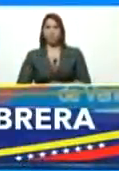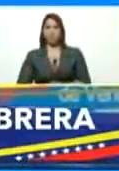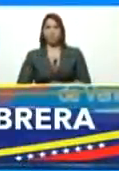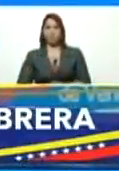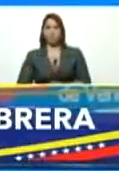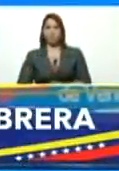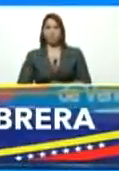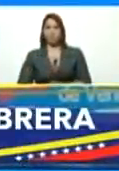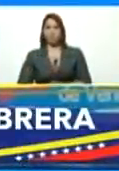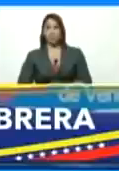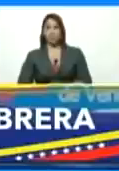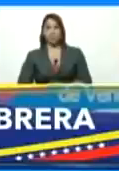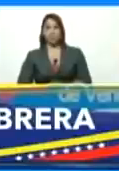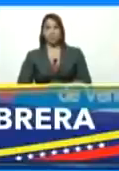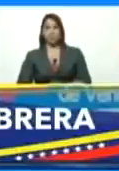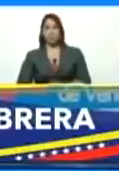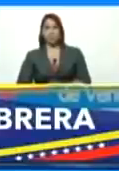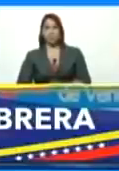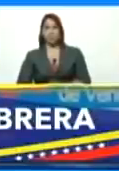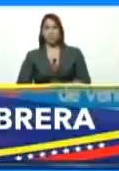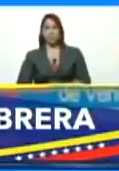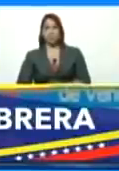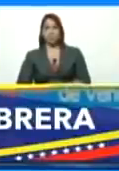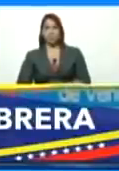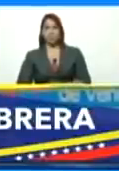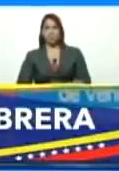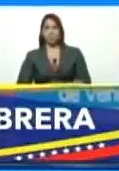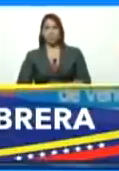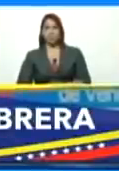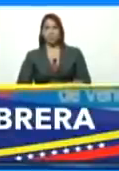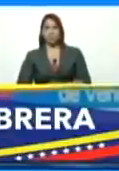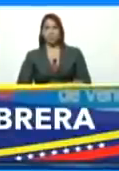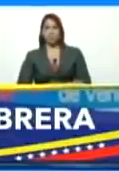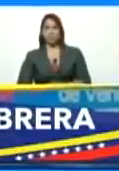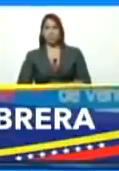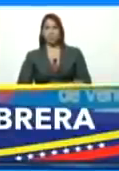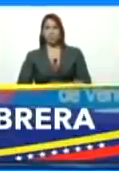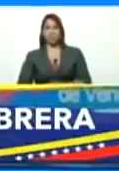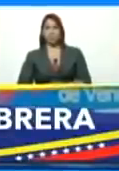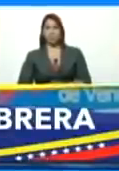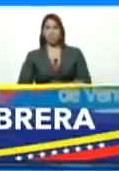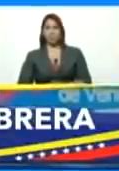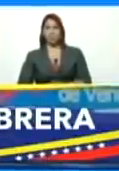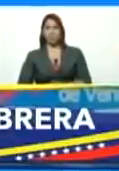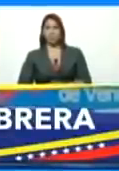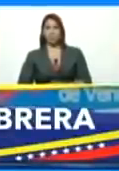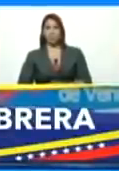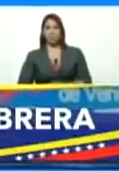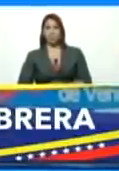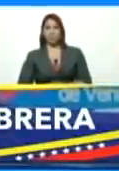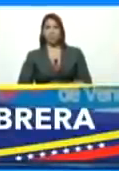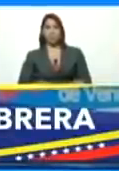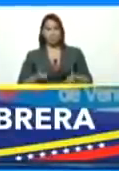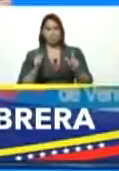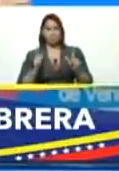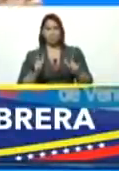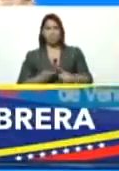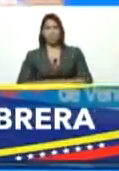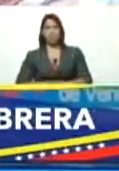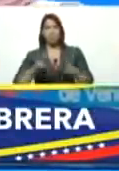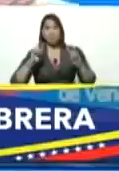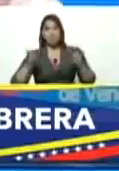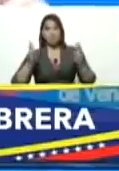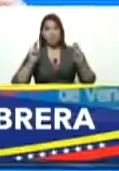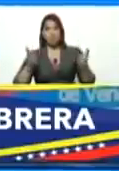al capataz atacar ataca está ping kong para complacer son temas